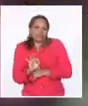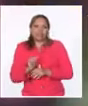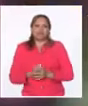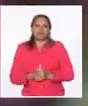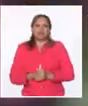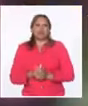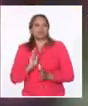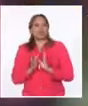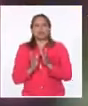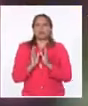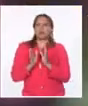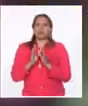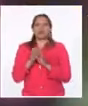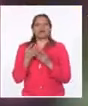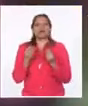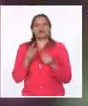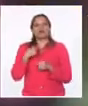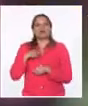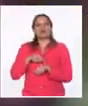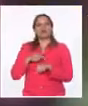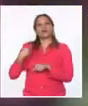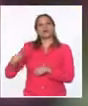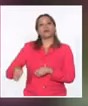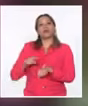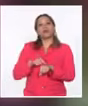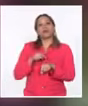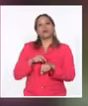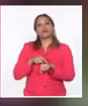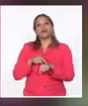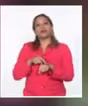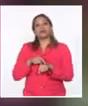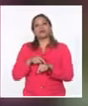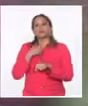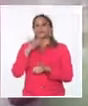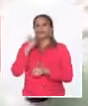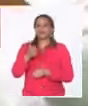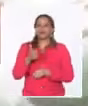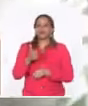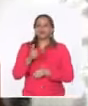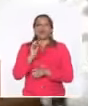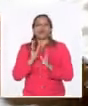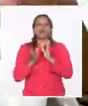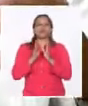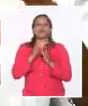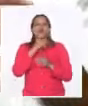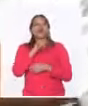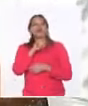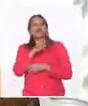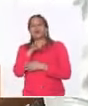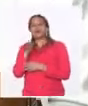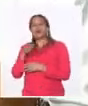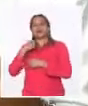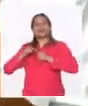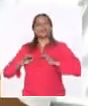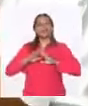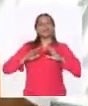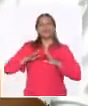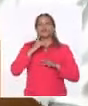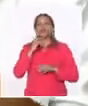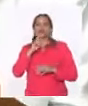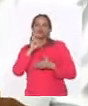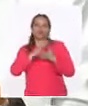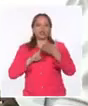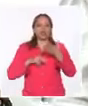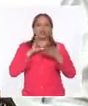Caminaba mucho. Y entonces aprovechaba el tiempo a plenitud. O sea, caminando él, haciendo sus ejercicios, y nosotros leíamos las